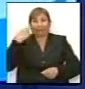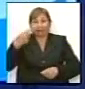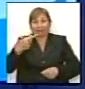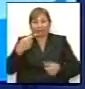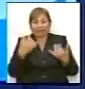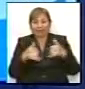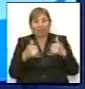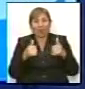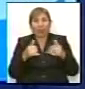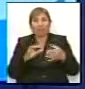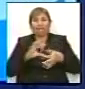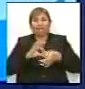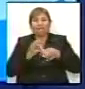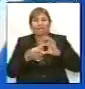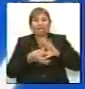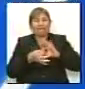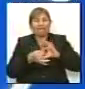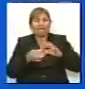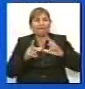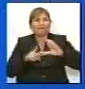próximos Juegos Panamericanos.